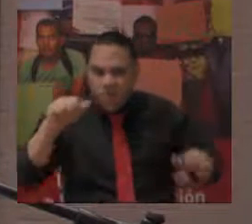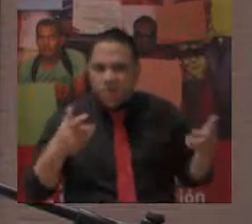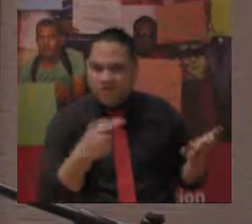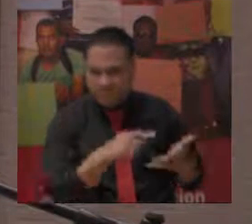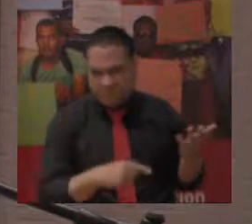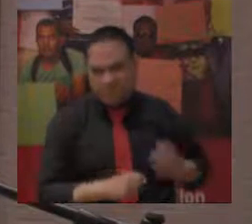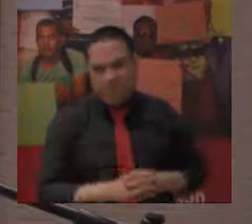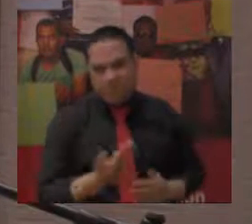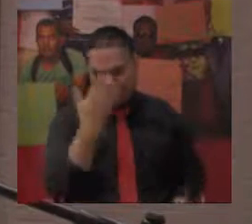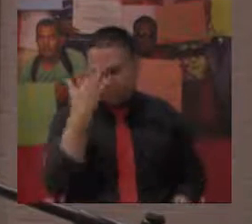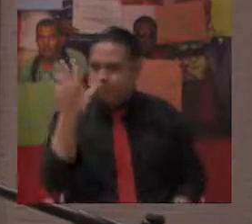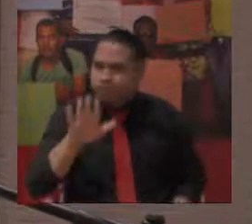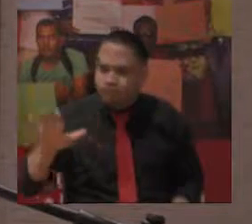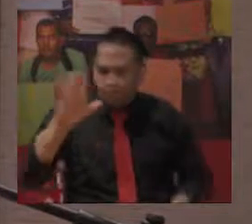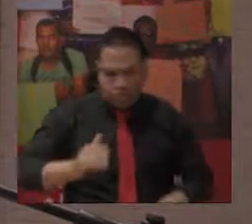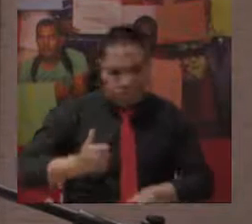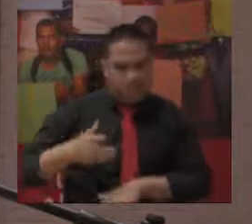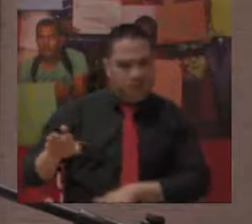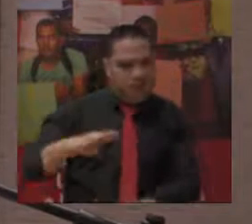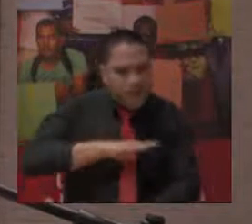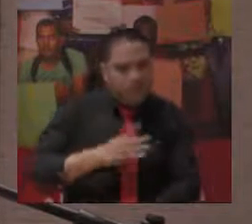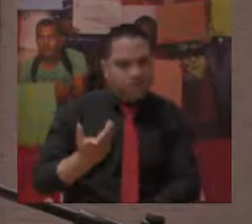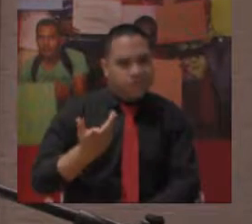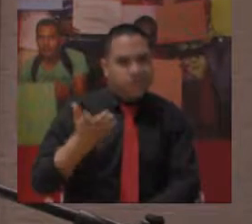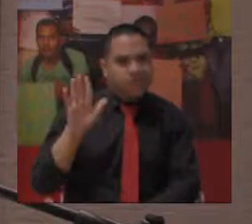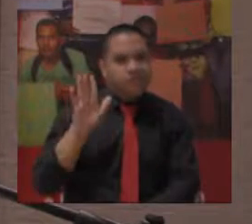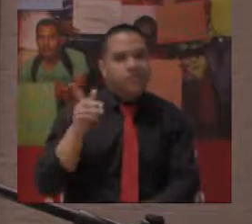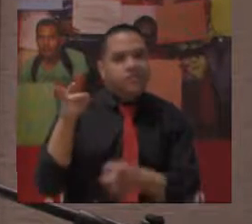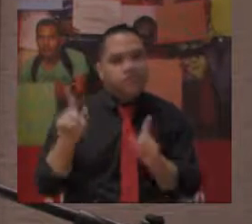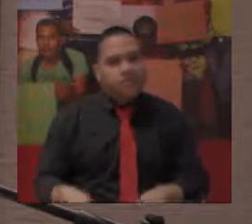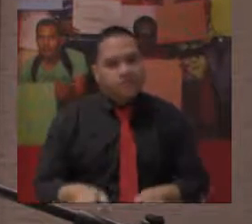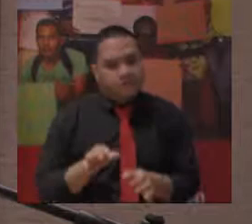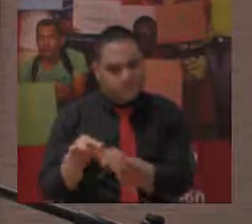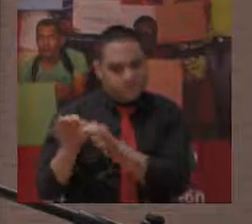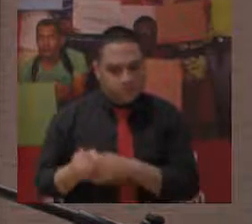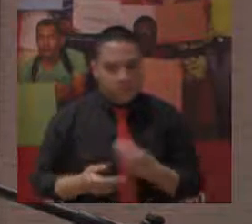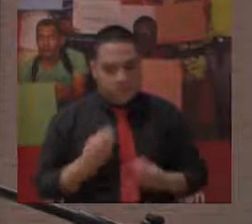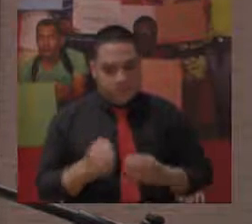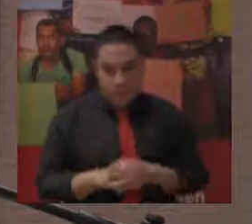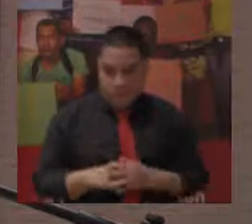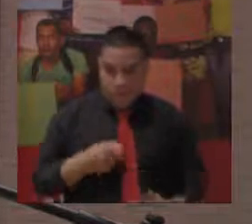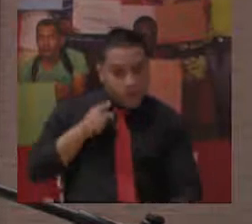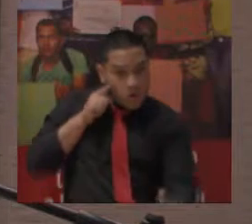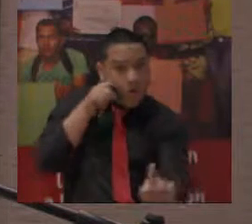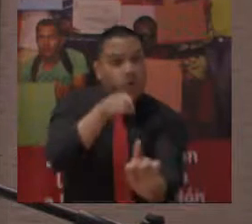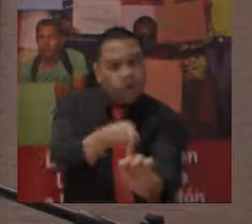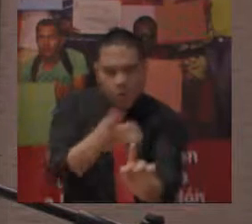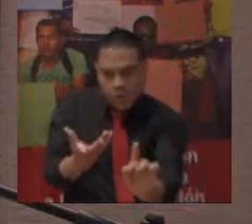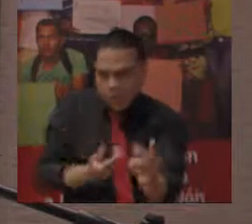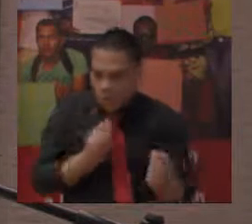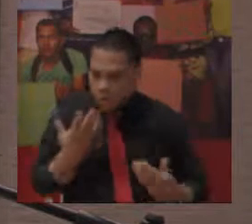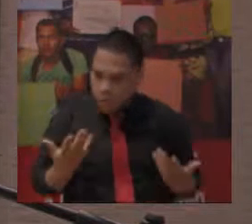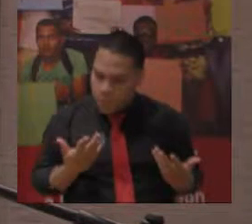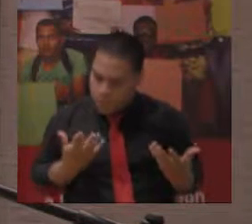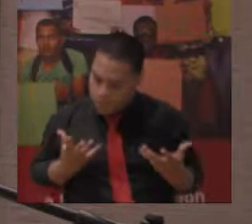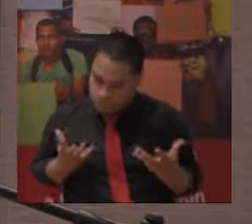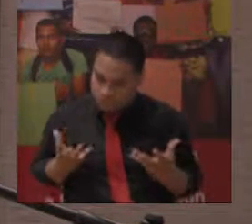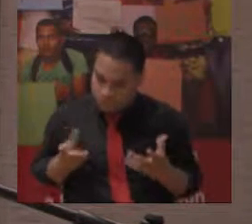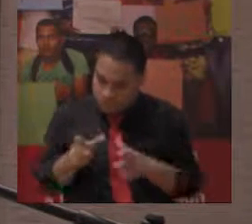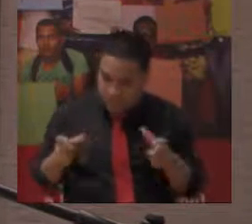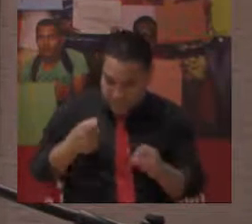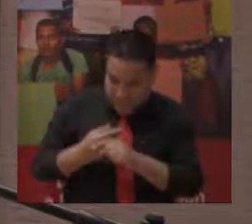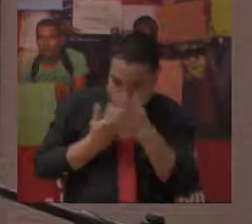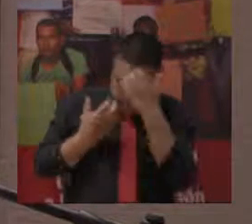locales, departamentales, en donde trabajamos de la mano no para cumplir los propósitos de la reintegración, sino para que